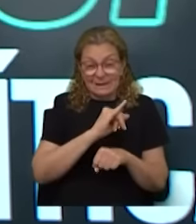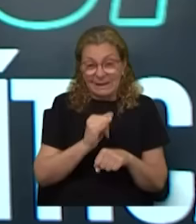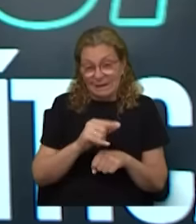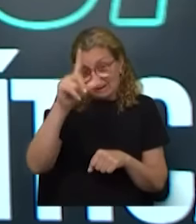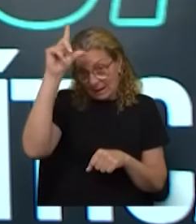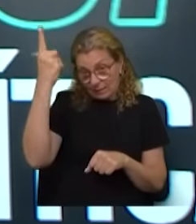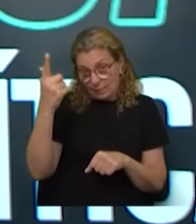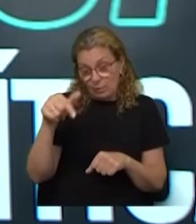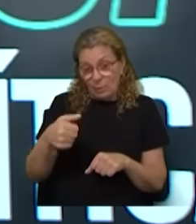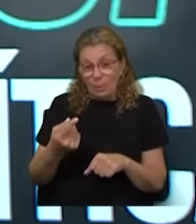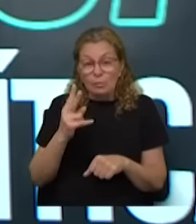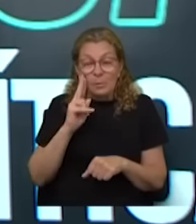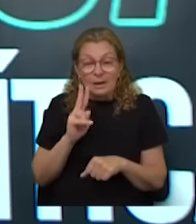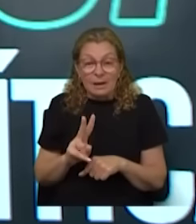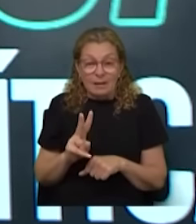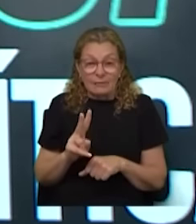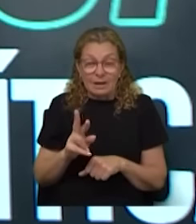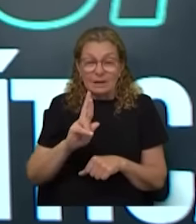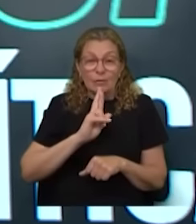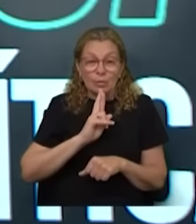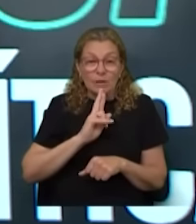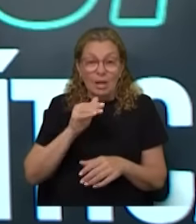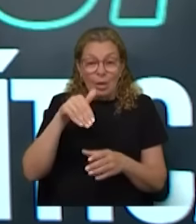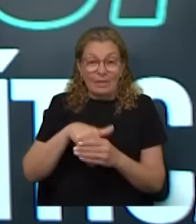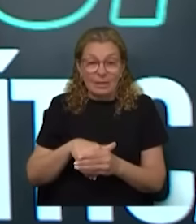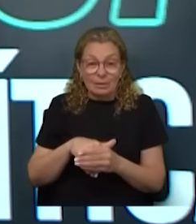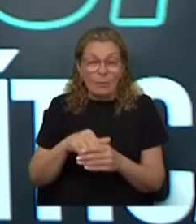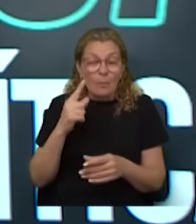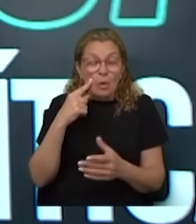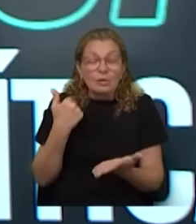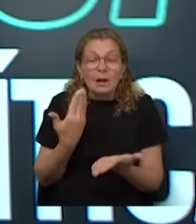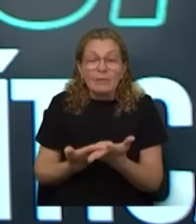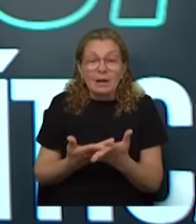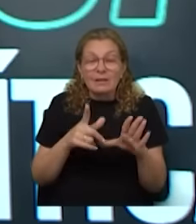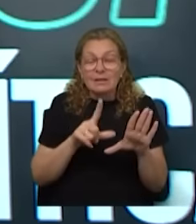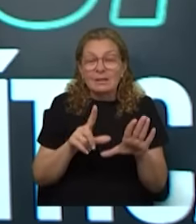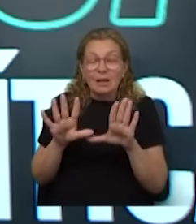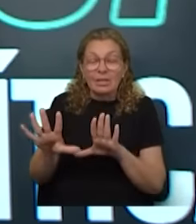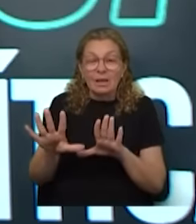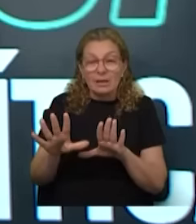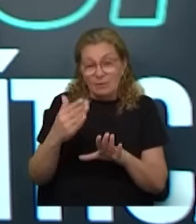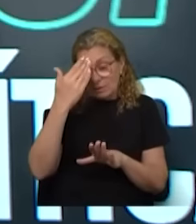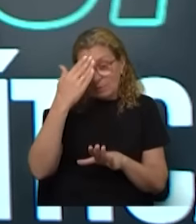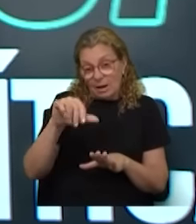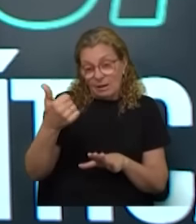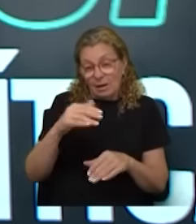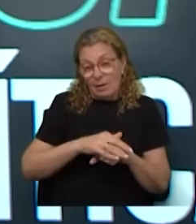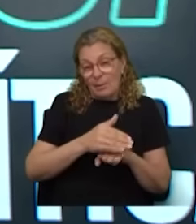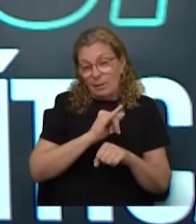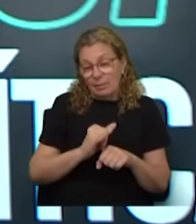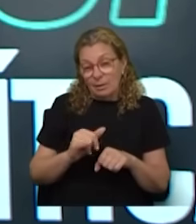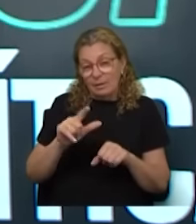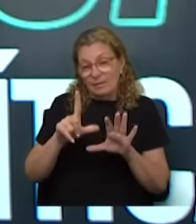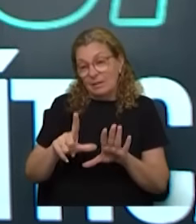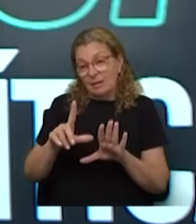calle Pou y cuando mirabas eh el resultado adentro que mostraba que siete de cada 10 votantes del frente amplio decía que había ganado Daniel Martínez siete de cada